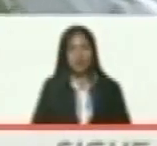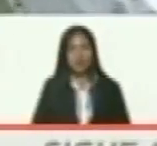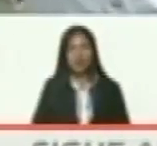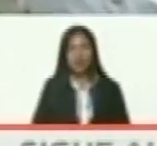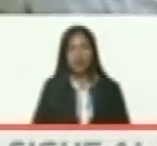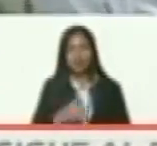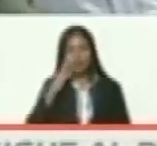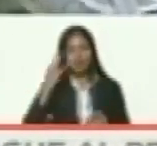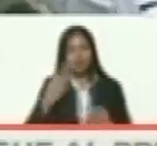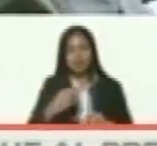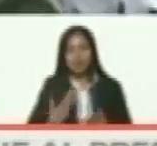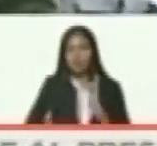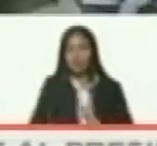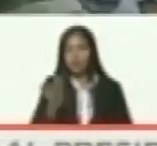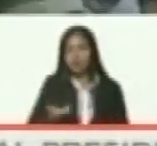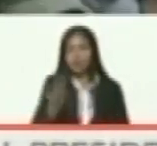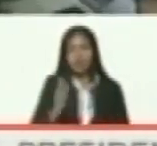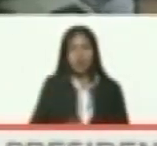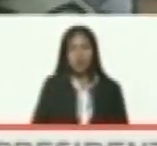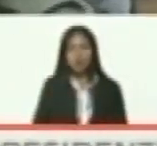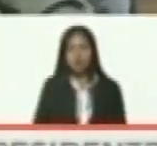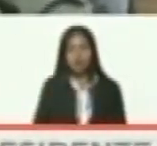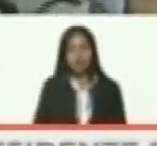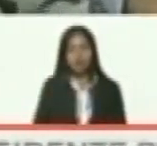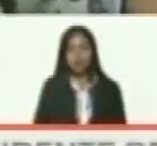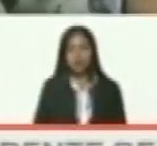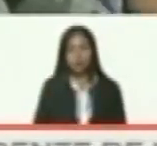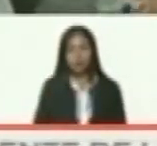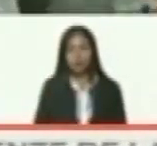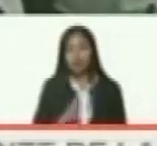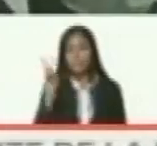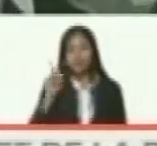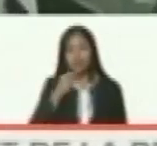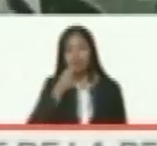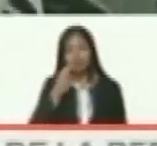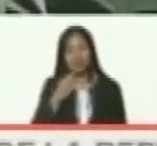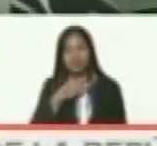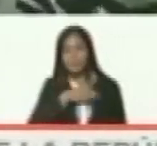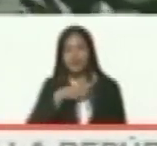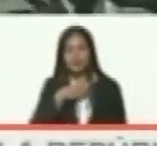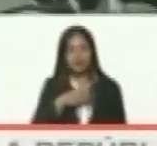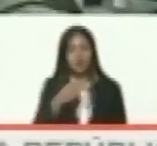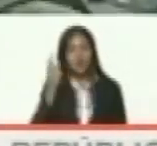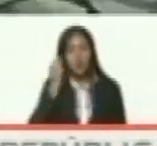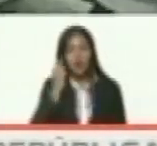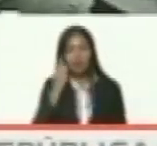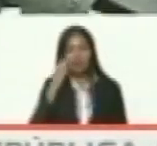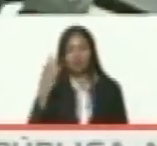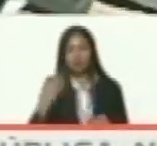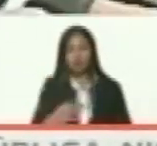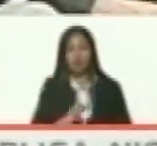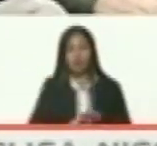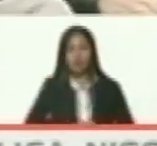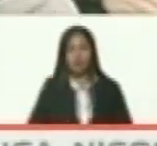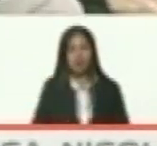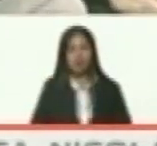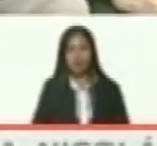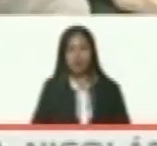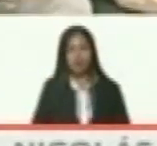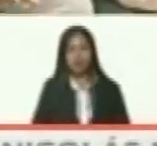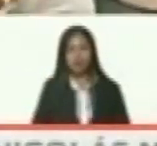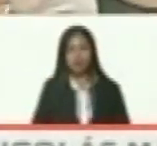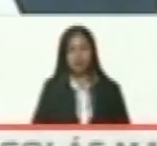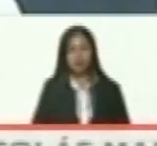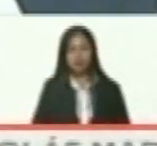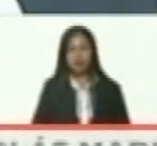Así que es muy importante, fíjense, la misión Venezuela Bella, Jacqueline Faría, compañera,